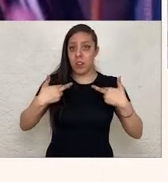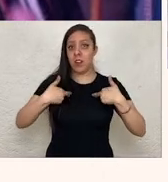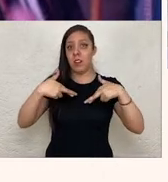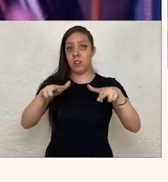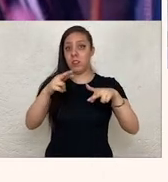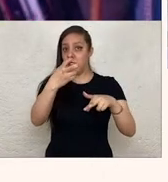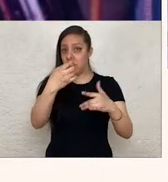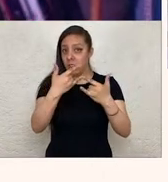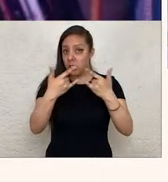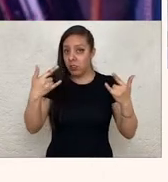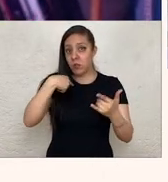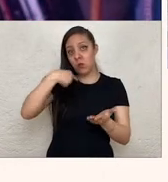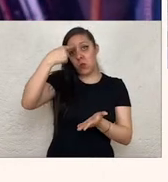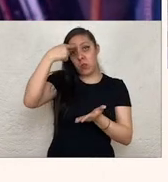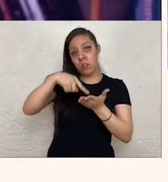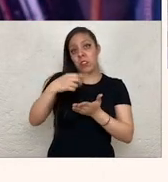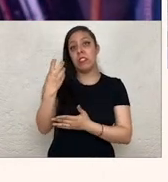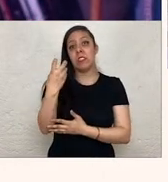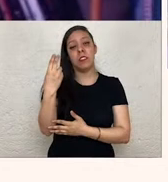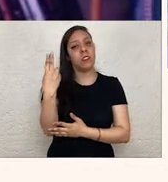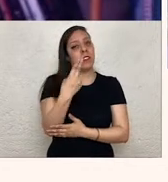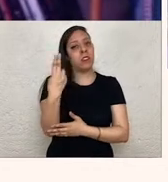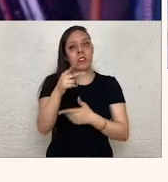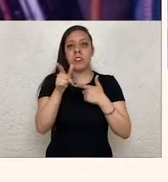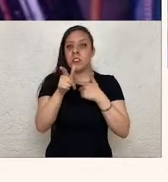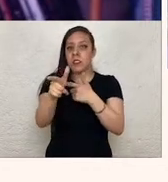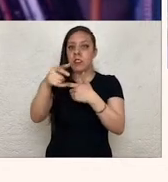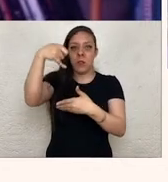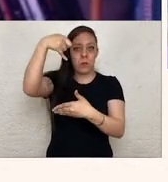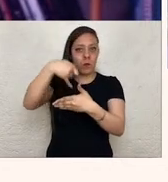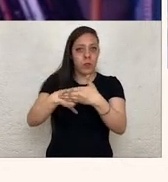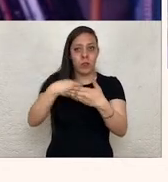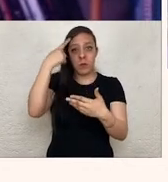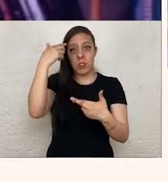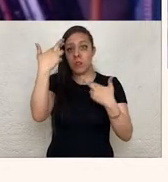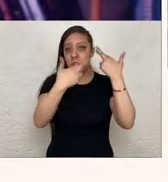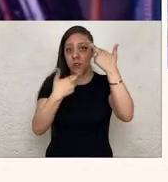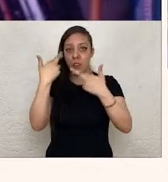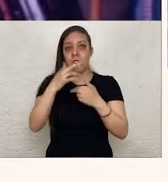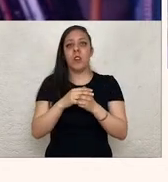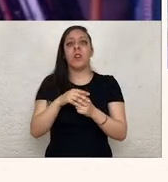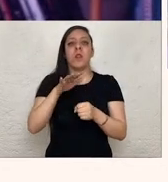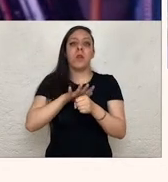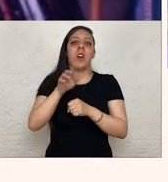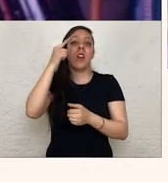y que me parece que también habría que seguir escarbando. Y yo creo que a eso nos ayuda mucho el